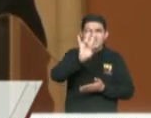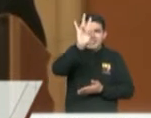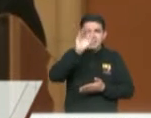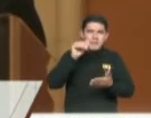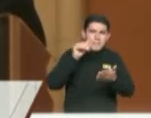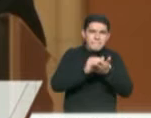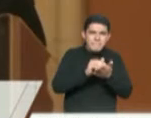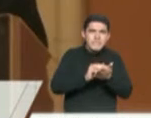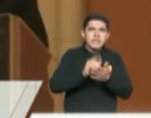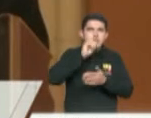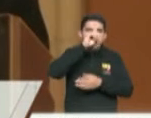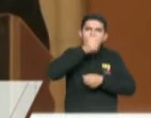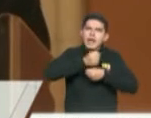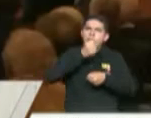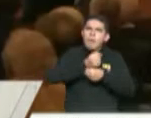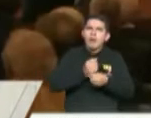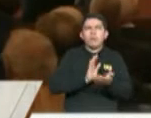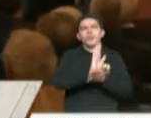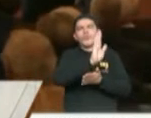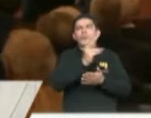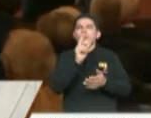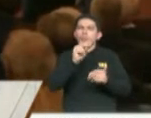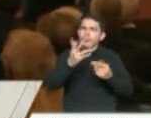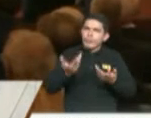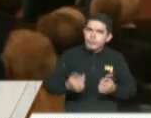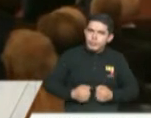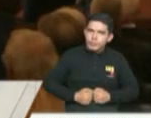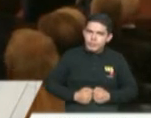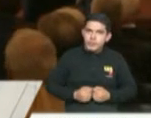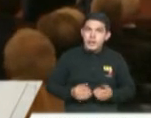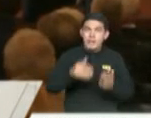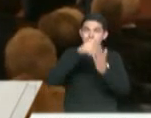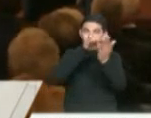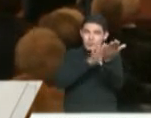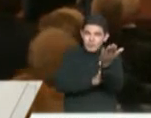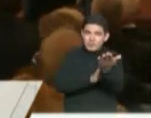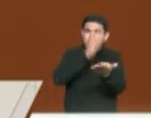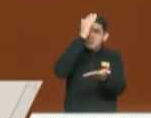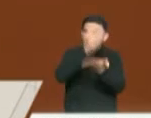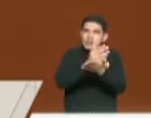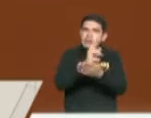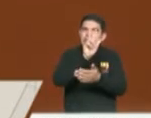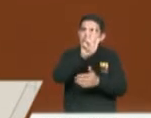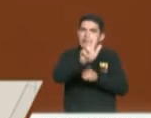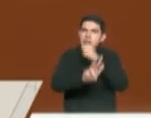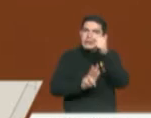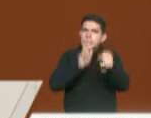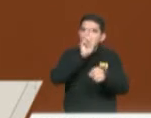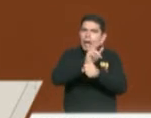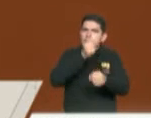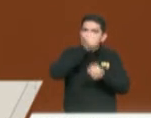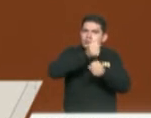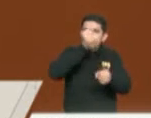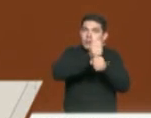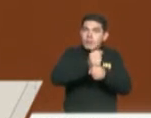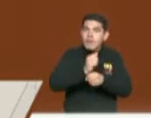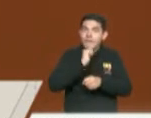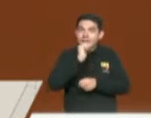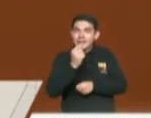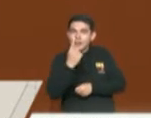trabajo que habrían sido creados por el hombre el proyecto se interrumpe después de tres años de trabajo y a once meses para su conclusión